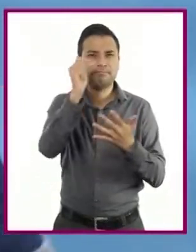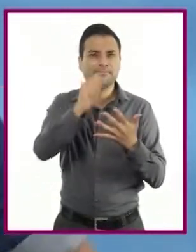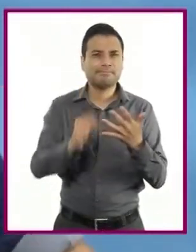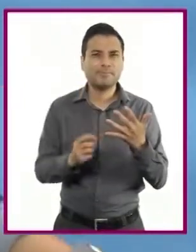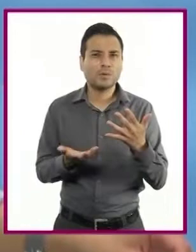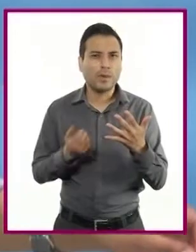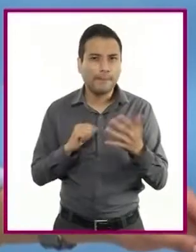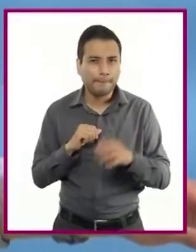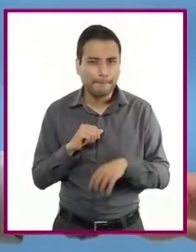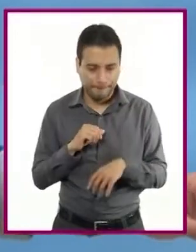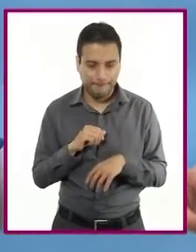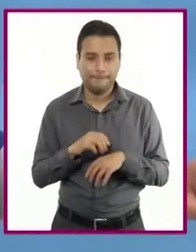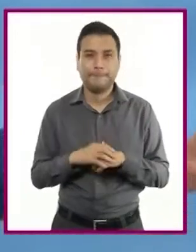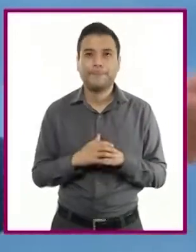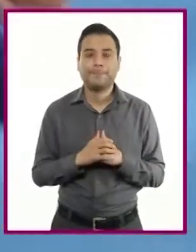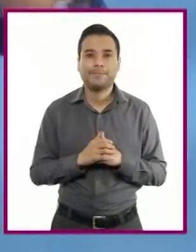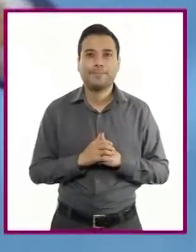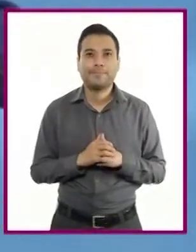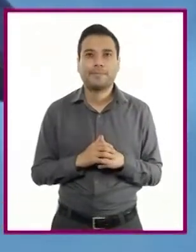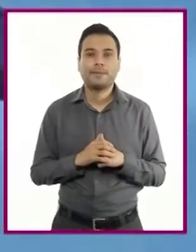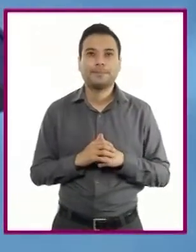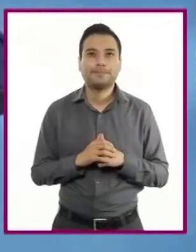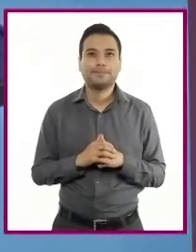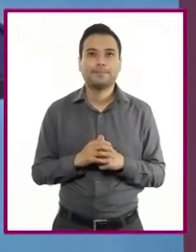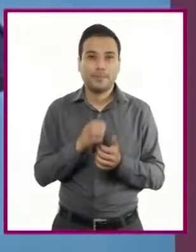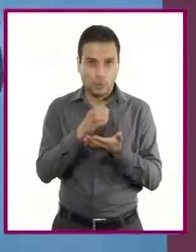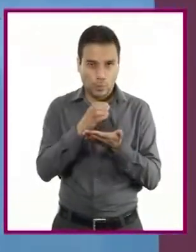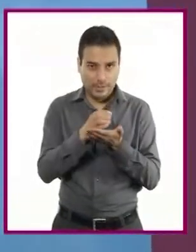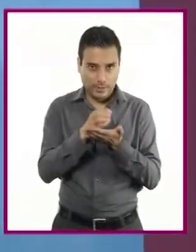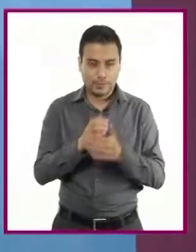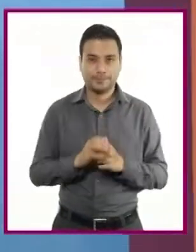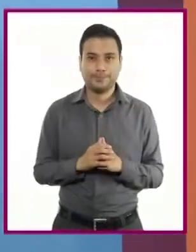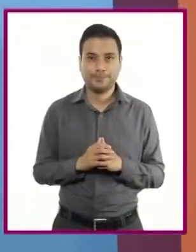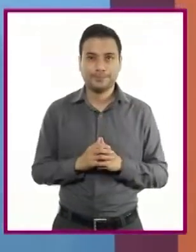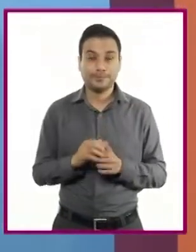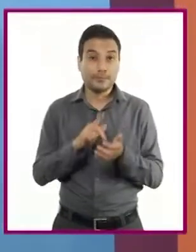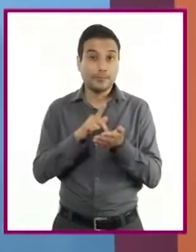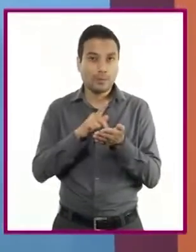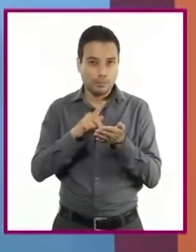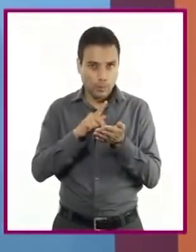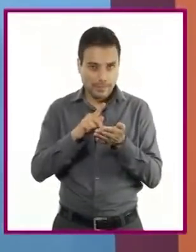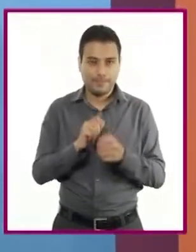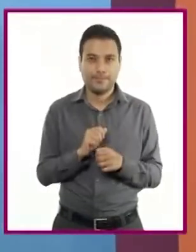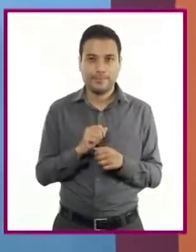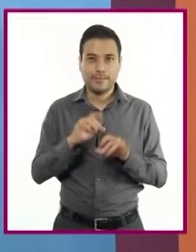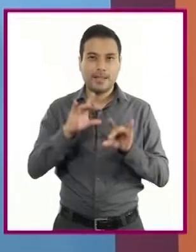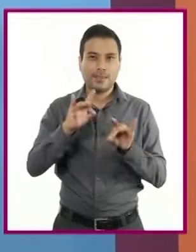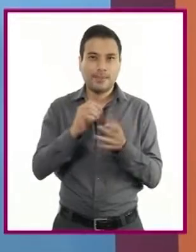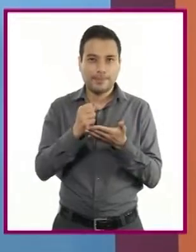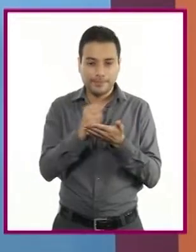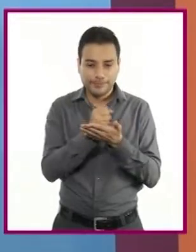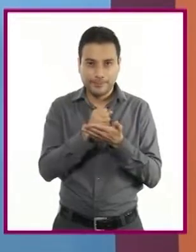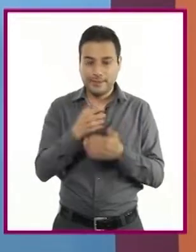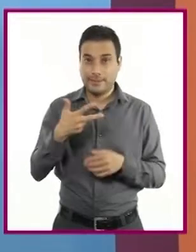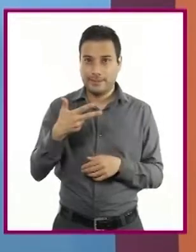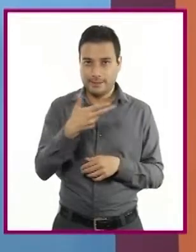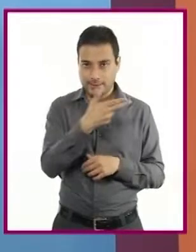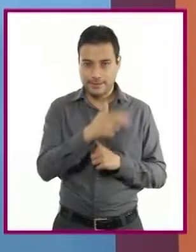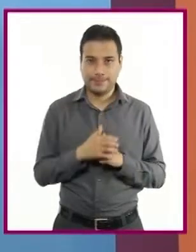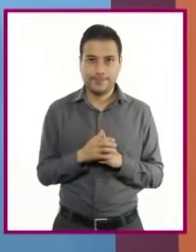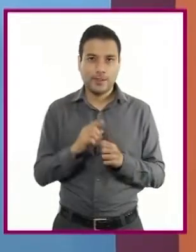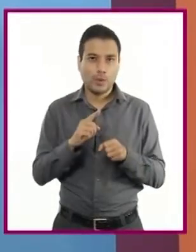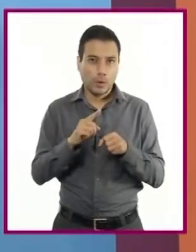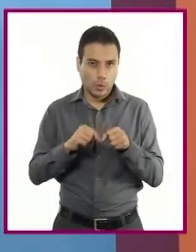sesión son los siguientes: cuaderno de notas, bolígrafos, pegamento y tijeras,